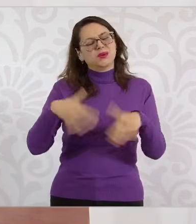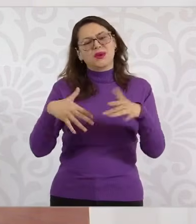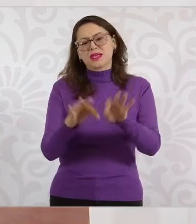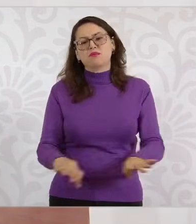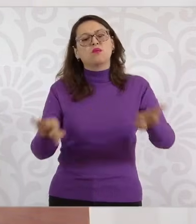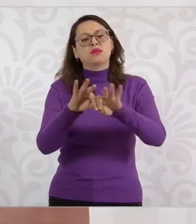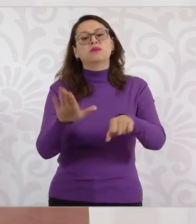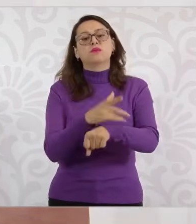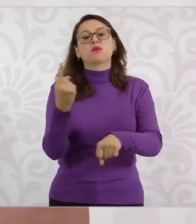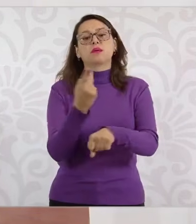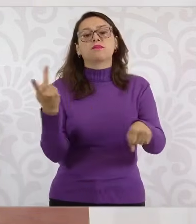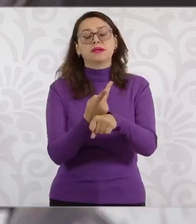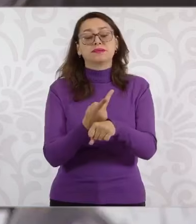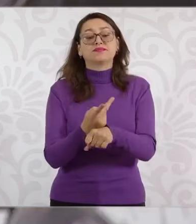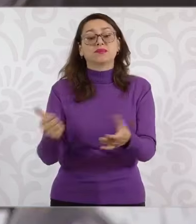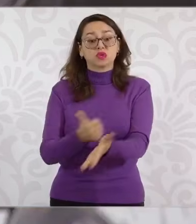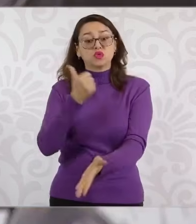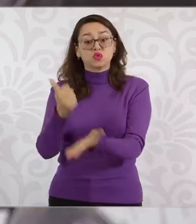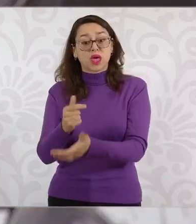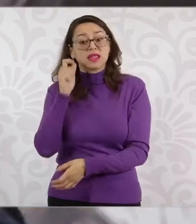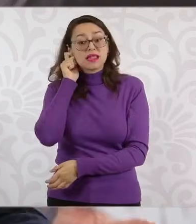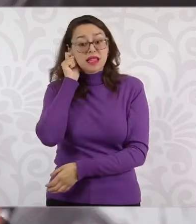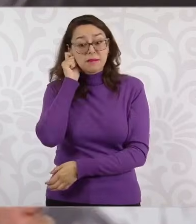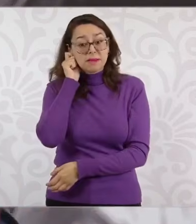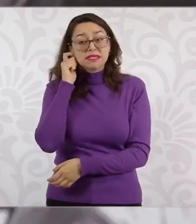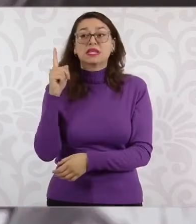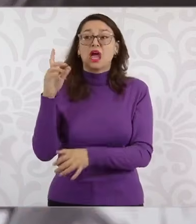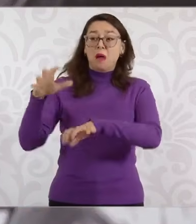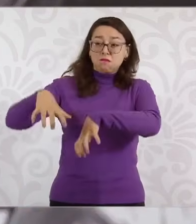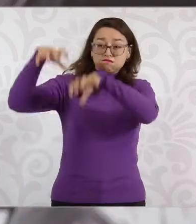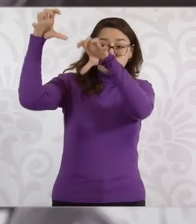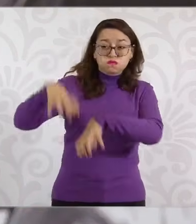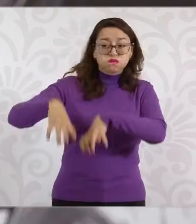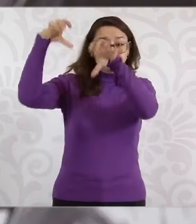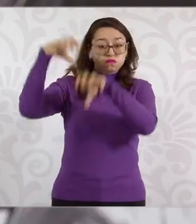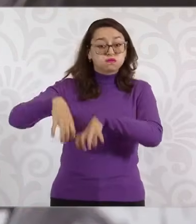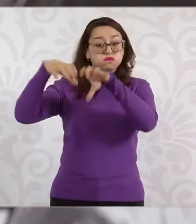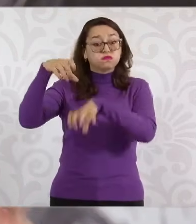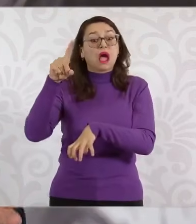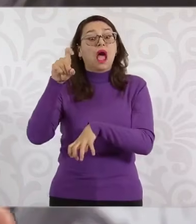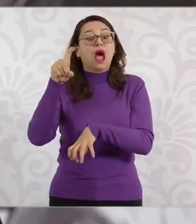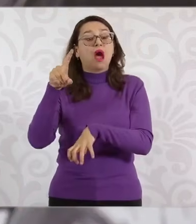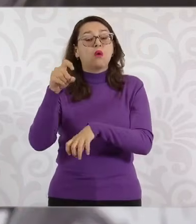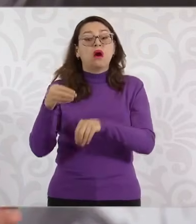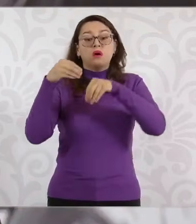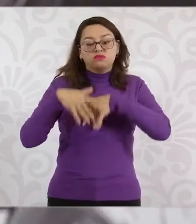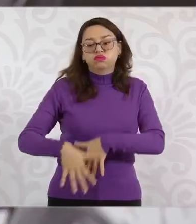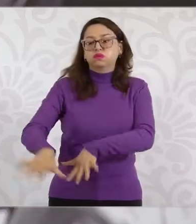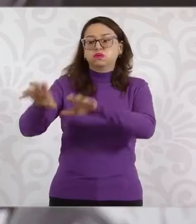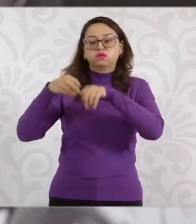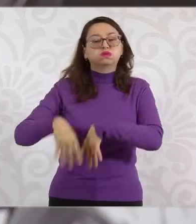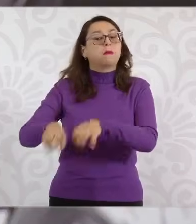porque en la ciudad de La Paz, cuando hay fuertes lluvias, toda el agua se regresa al mar,